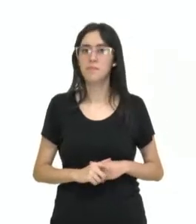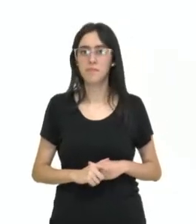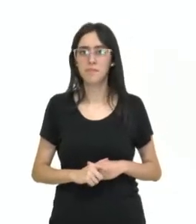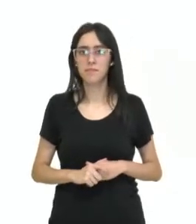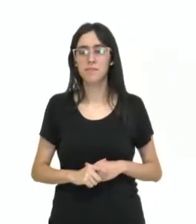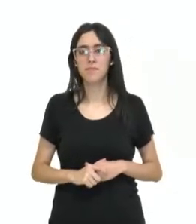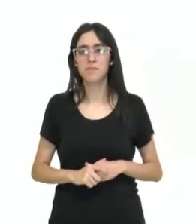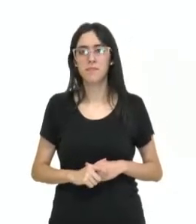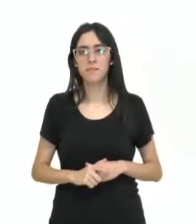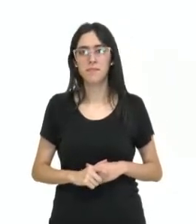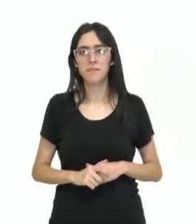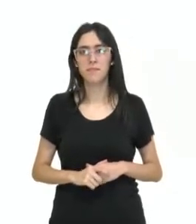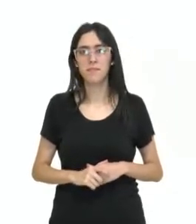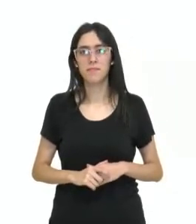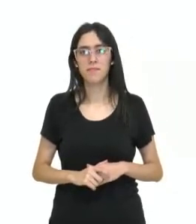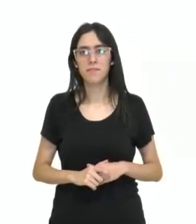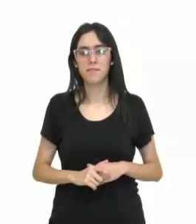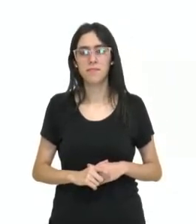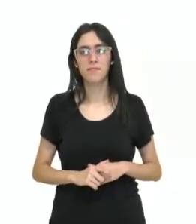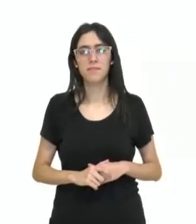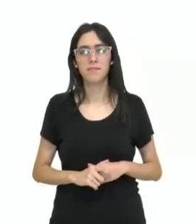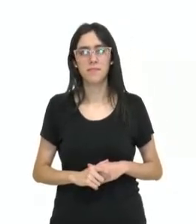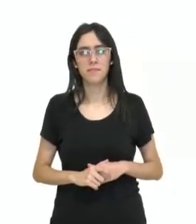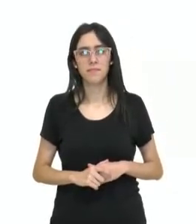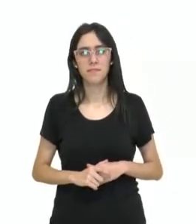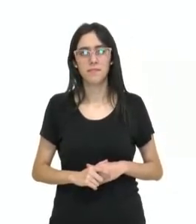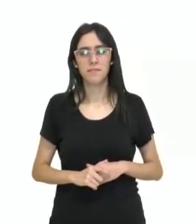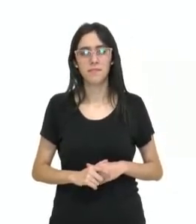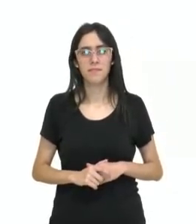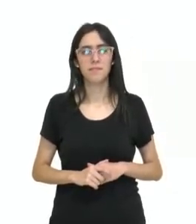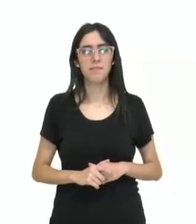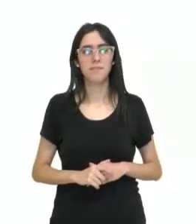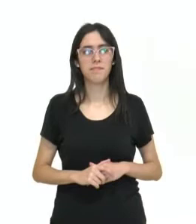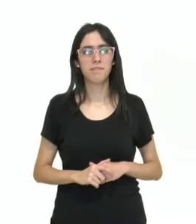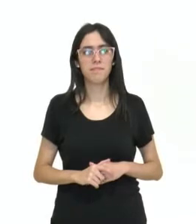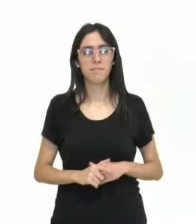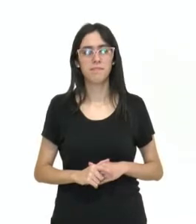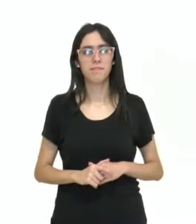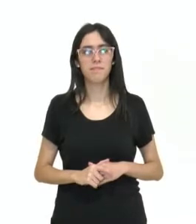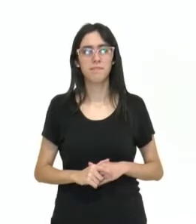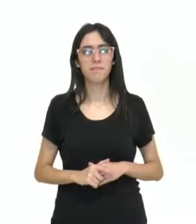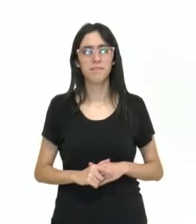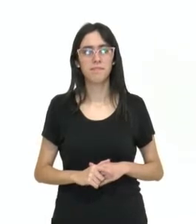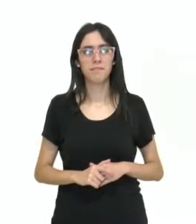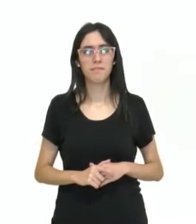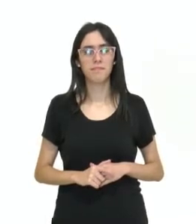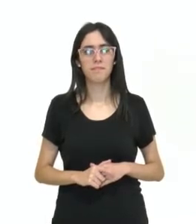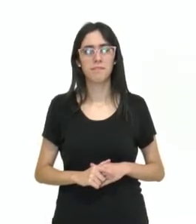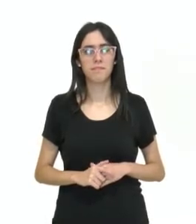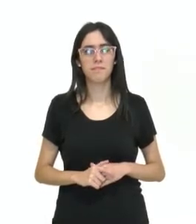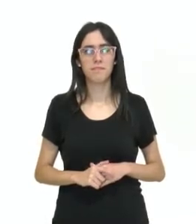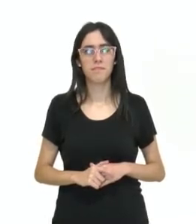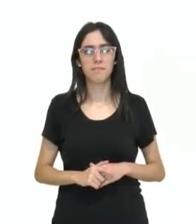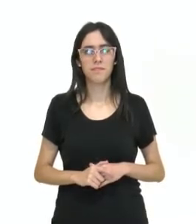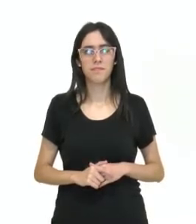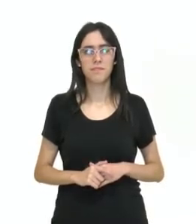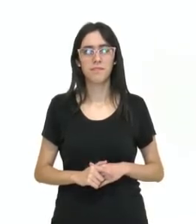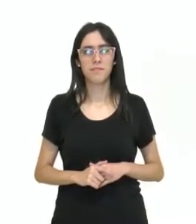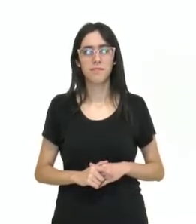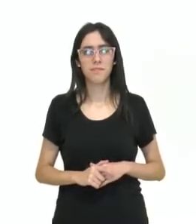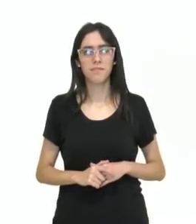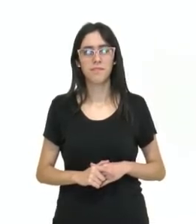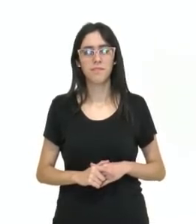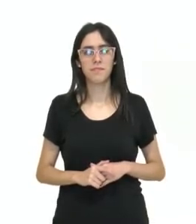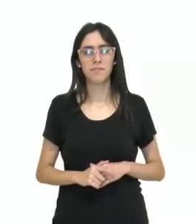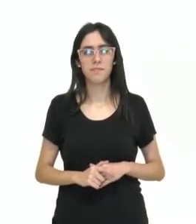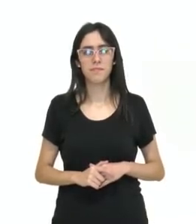respaldan. La Organización Mundial de Turismo, OMT, situó España en tercera posición del